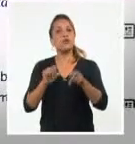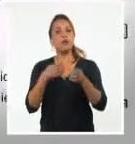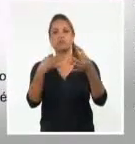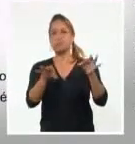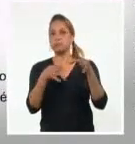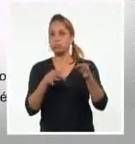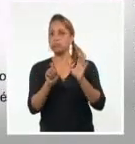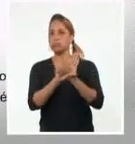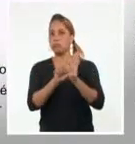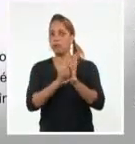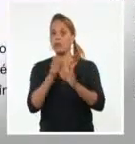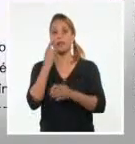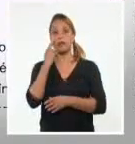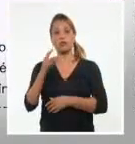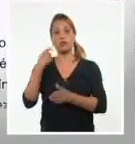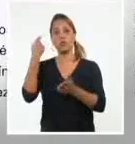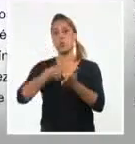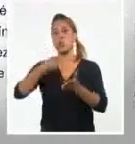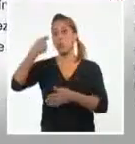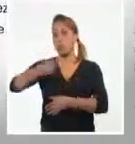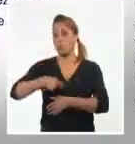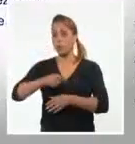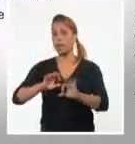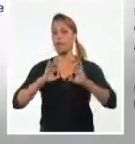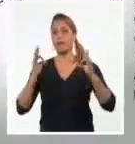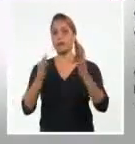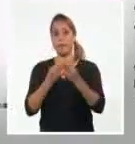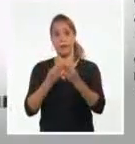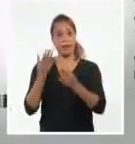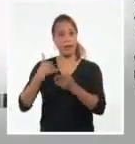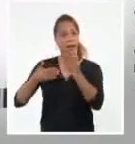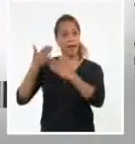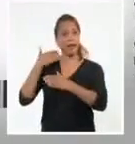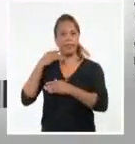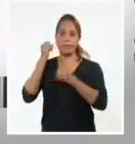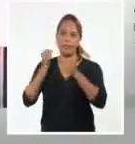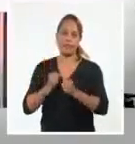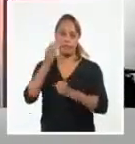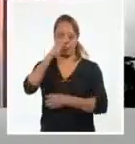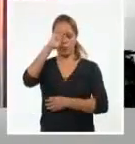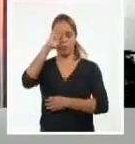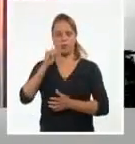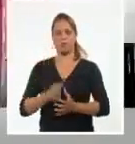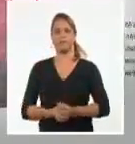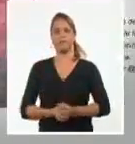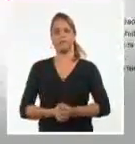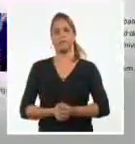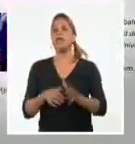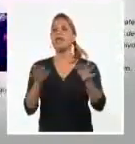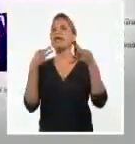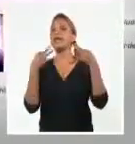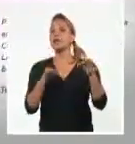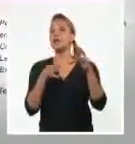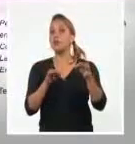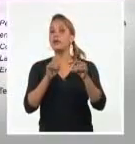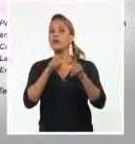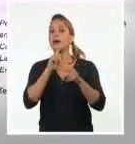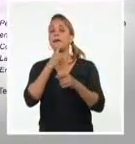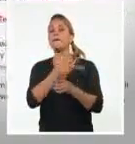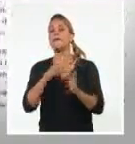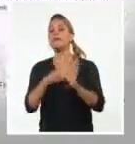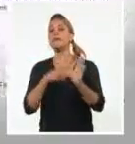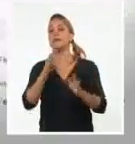también reconocimiento jurídico a familias que ya existen en la sociedad cubana. El documento ha llegado a su versión 23